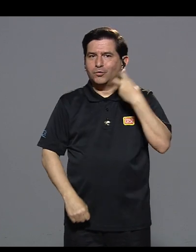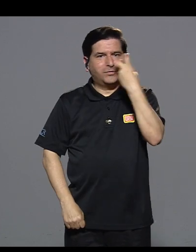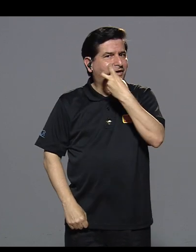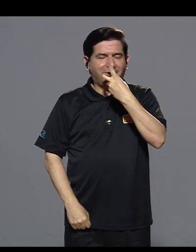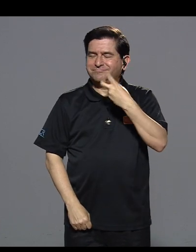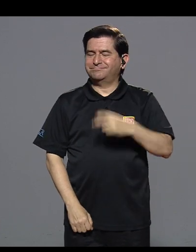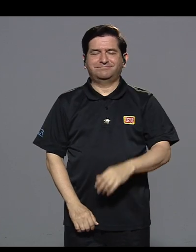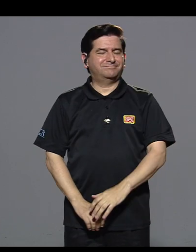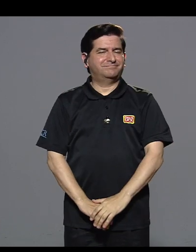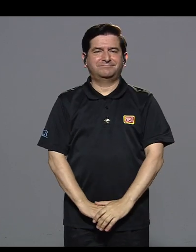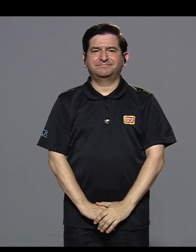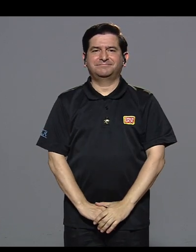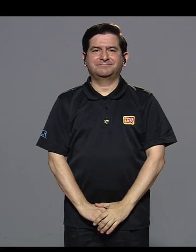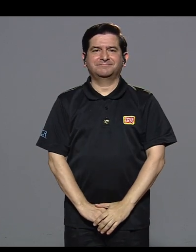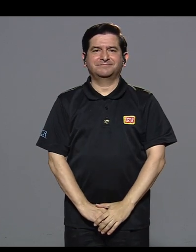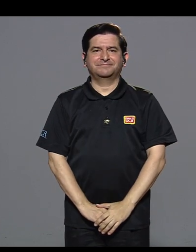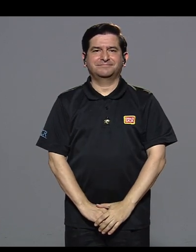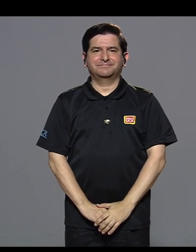idioma oral.